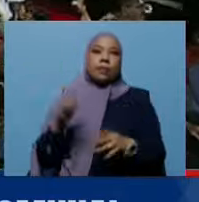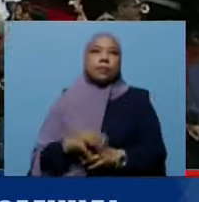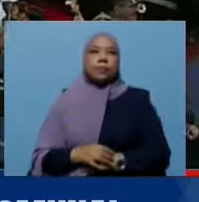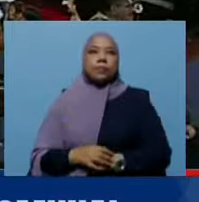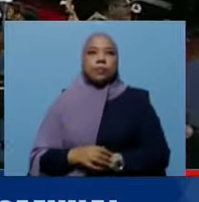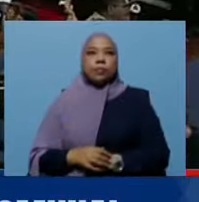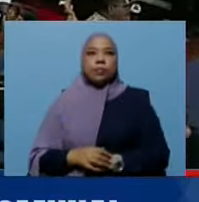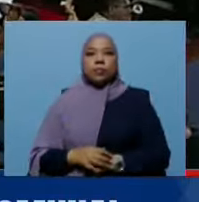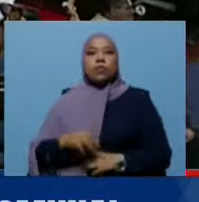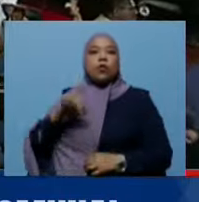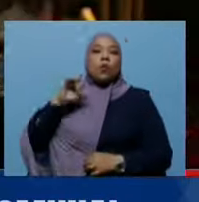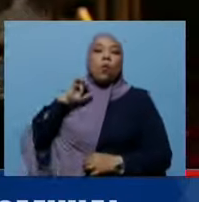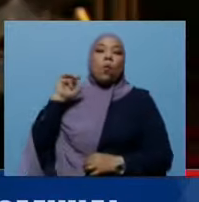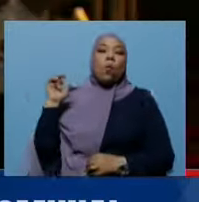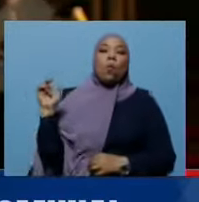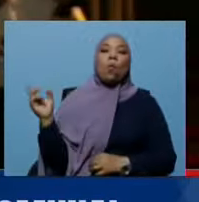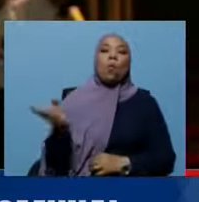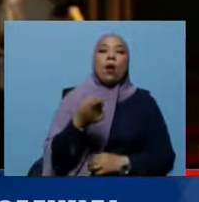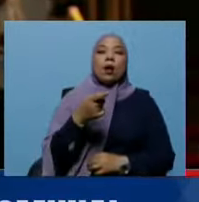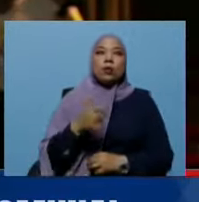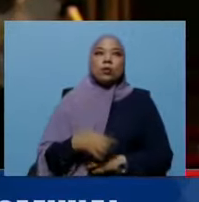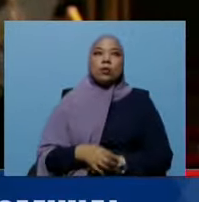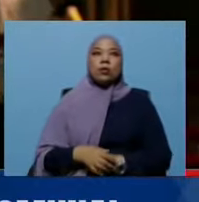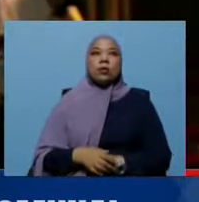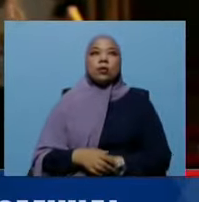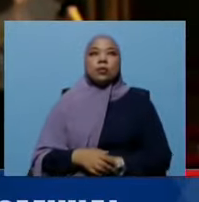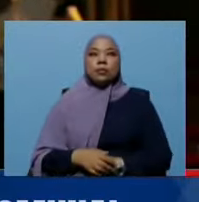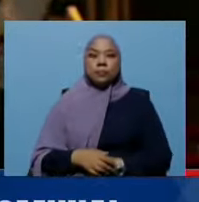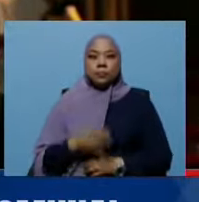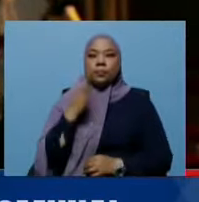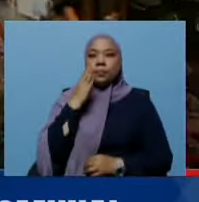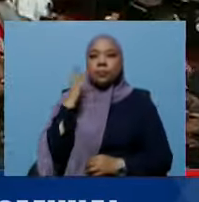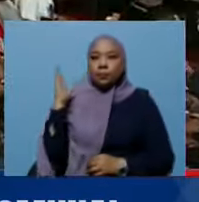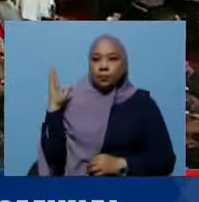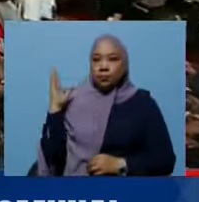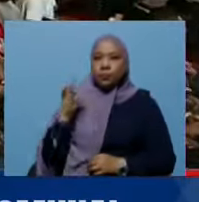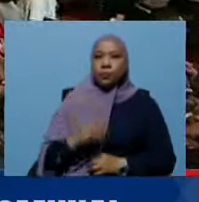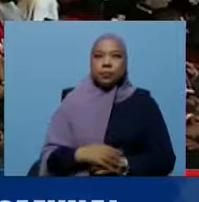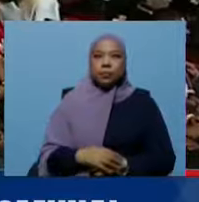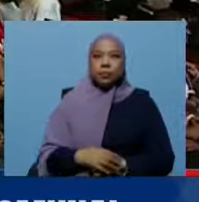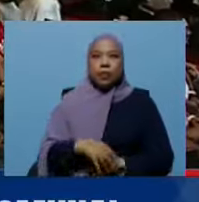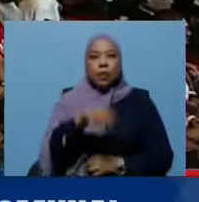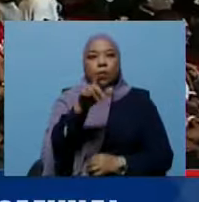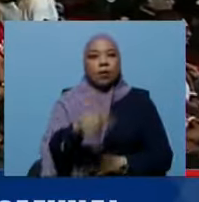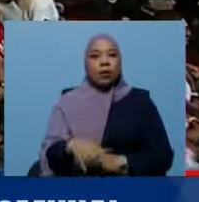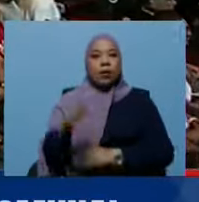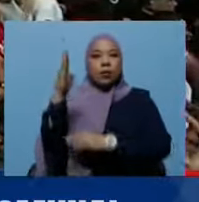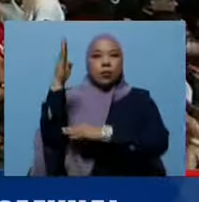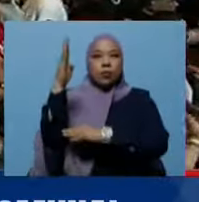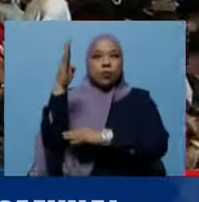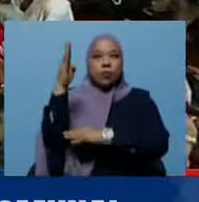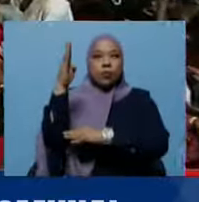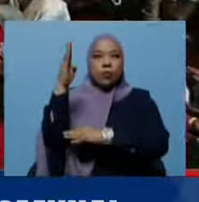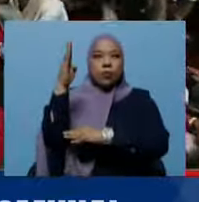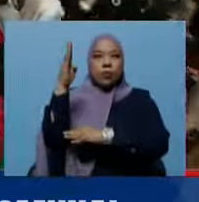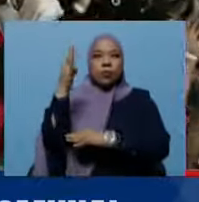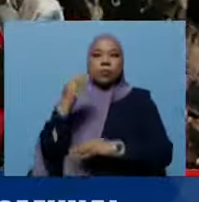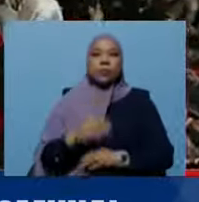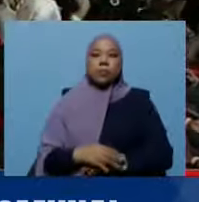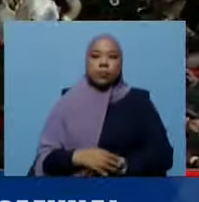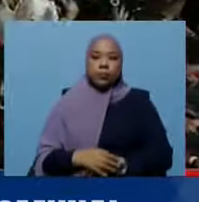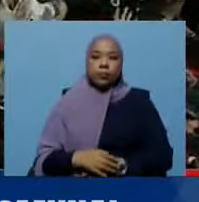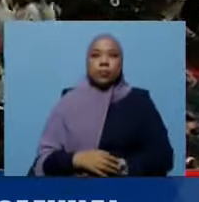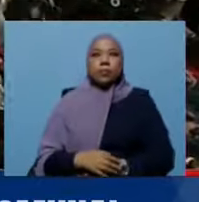Guárico, Guárico, Guárico. Está también la gente del estado Lara, del